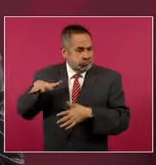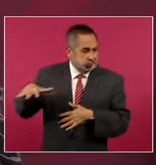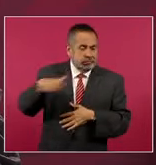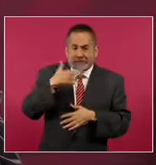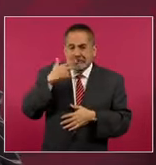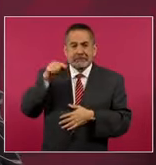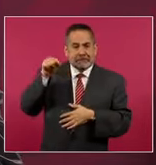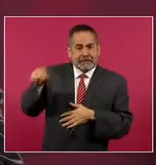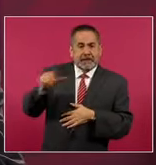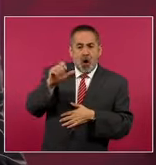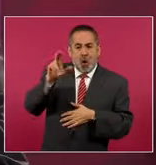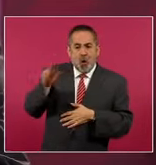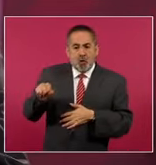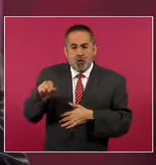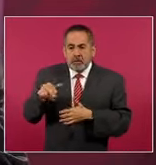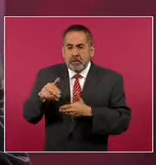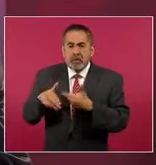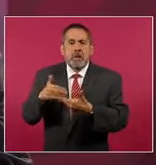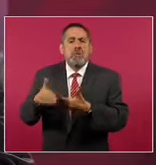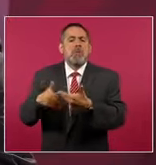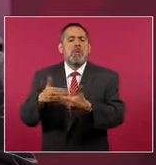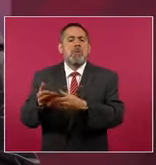y allá salieron adelante.